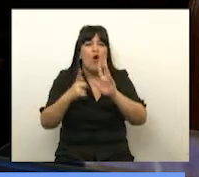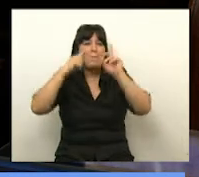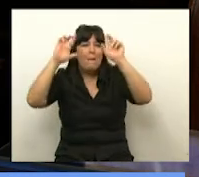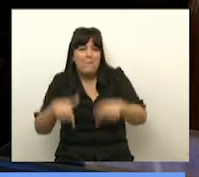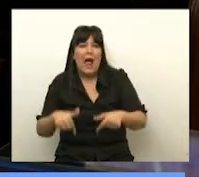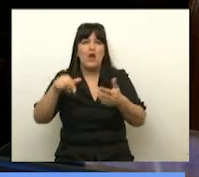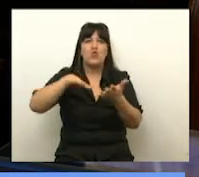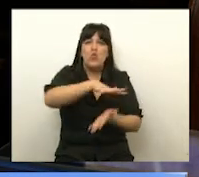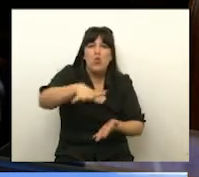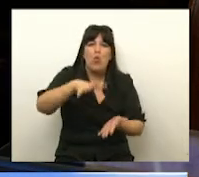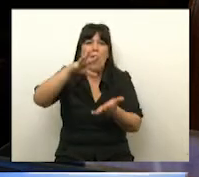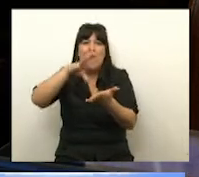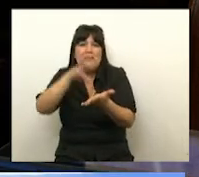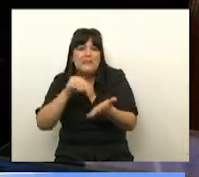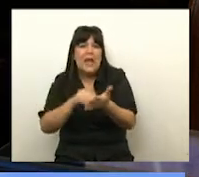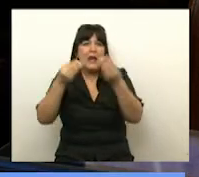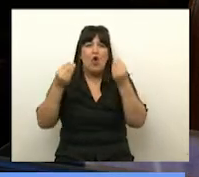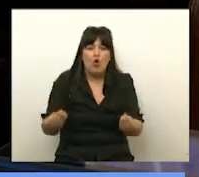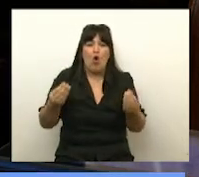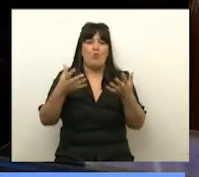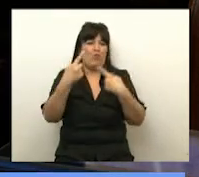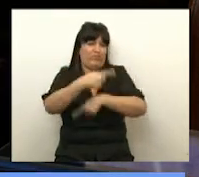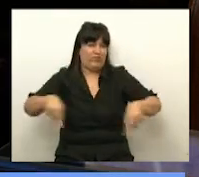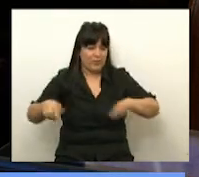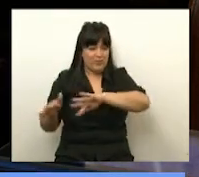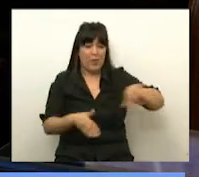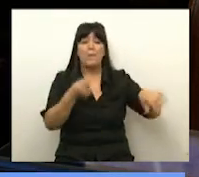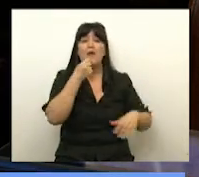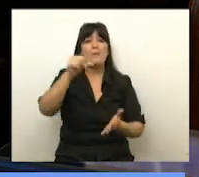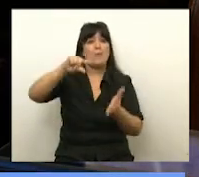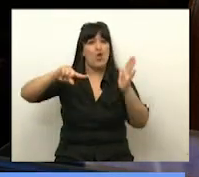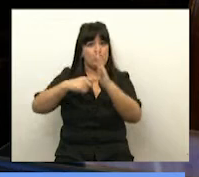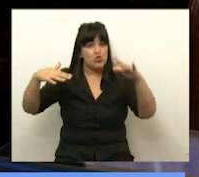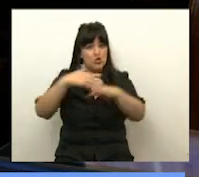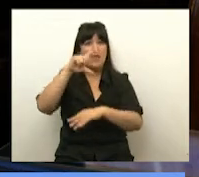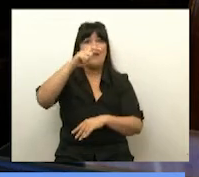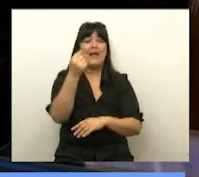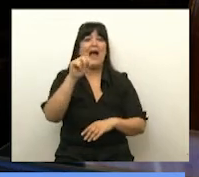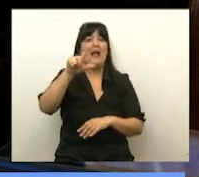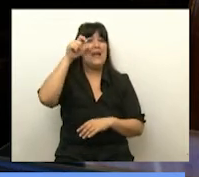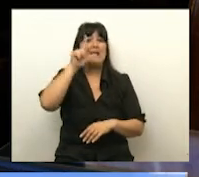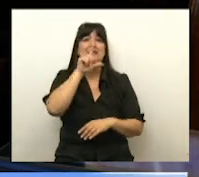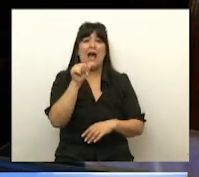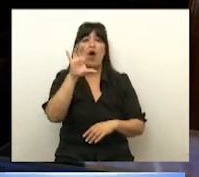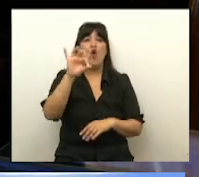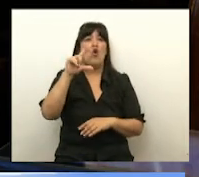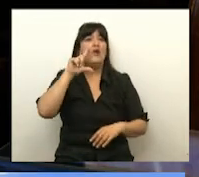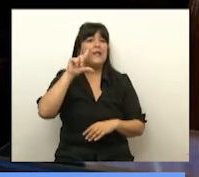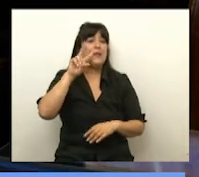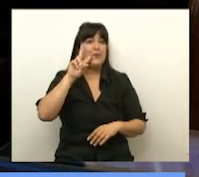una política poblacional. Le cuento algo. En la ciudad de Caleta Olivia, en este último año, se han